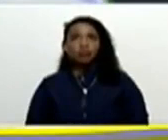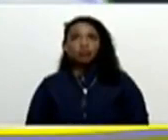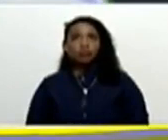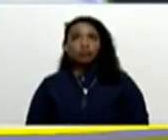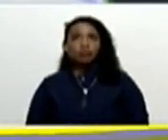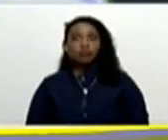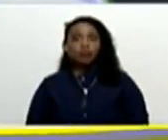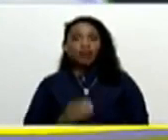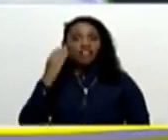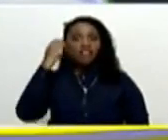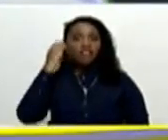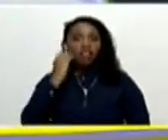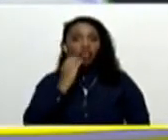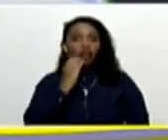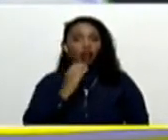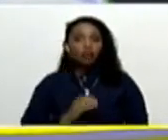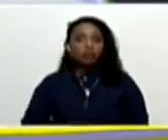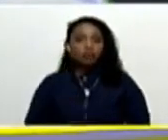de Fidel.